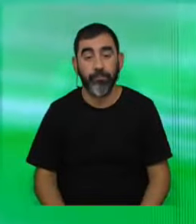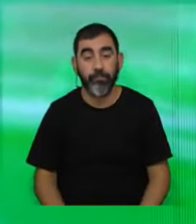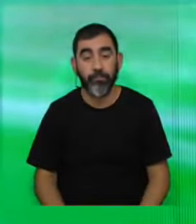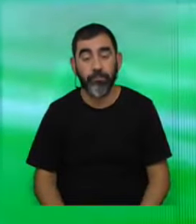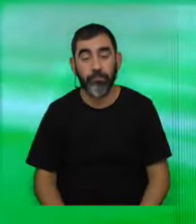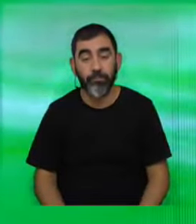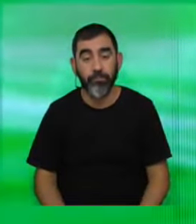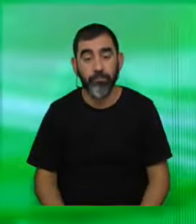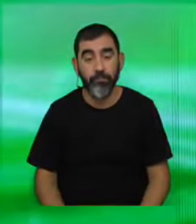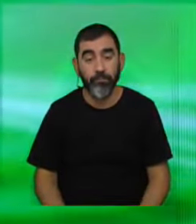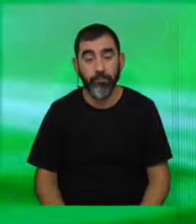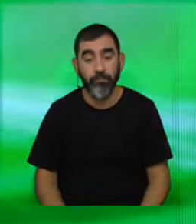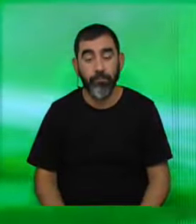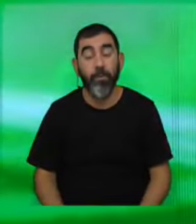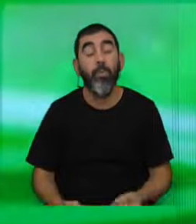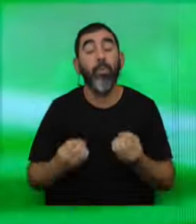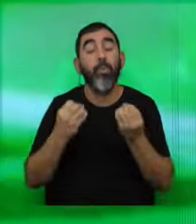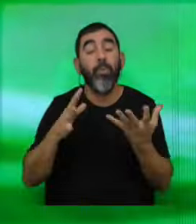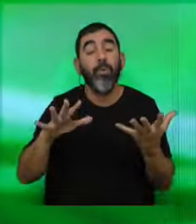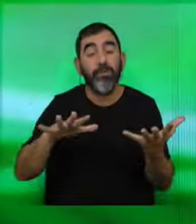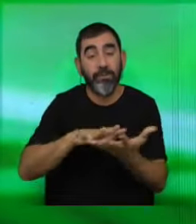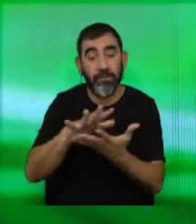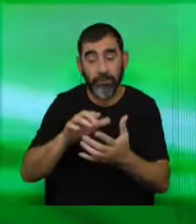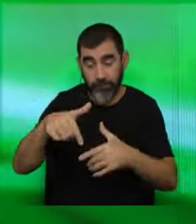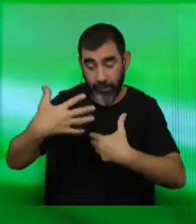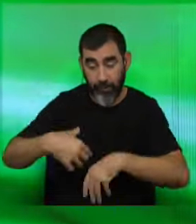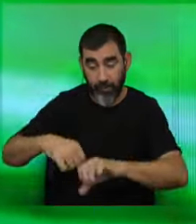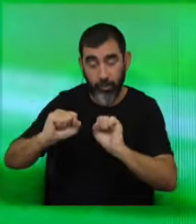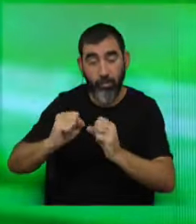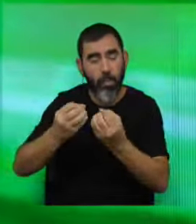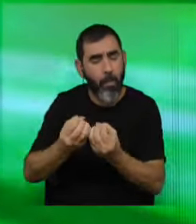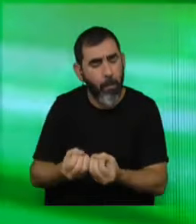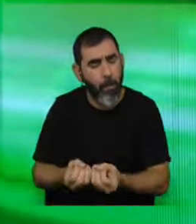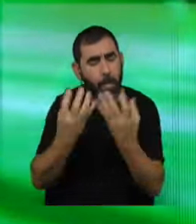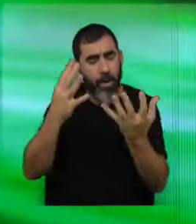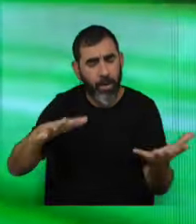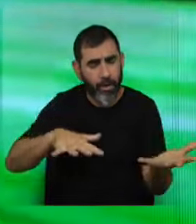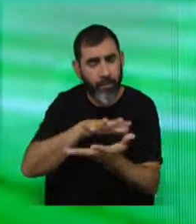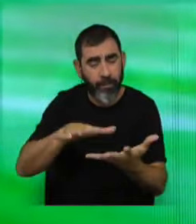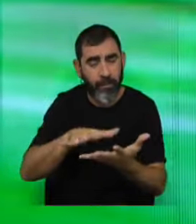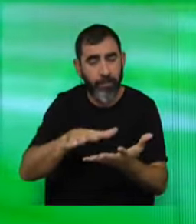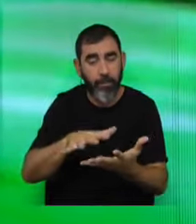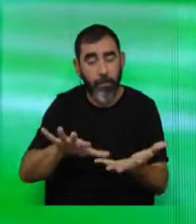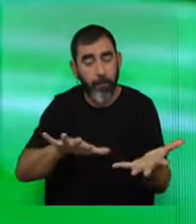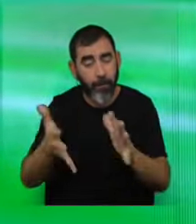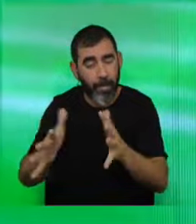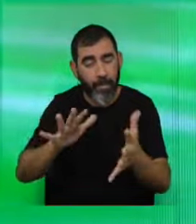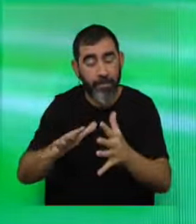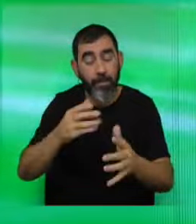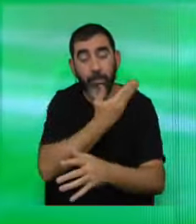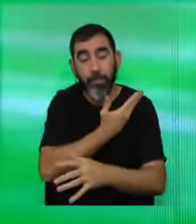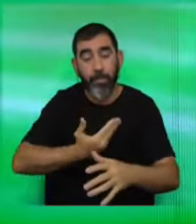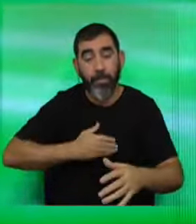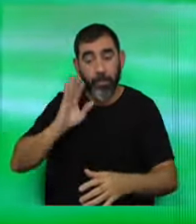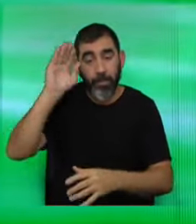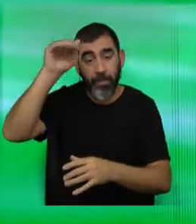claramente sus los hechos se destaparon aquí porque lo más grave de esto es que todo parece indicar que el presidente de la